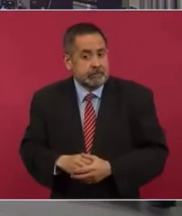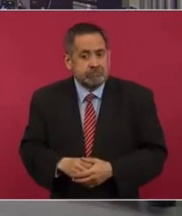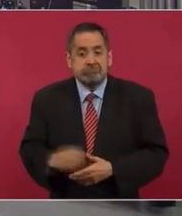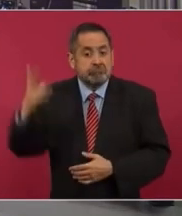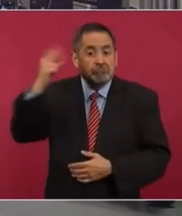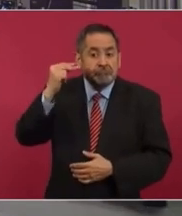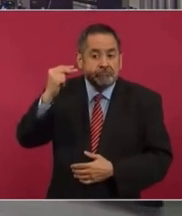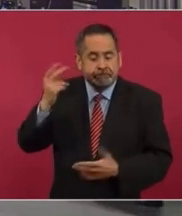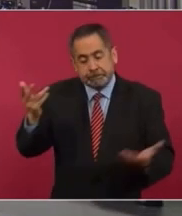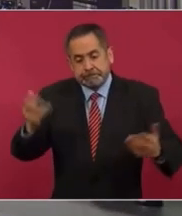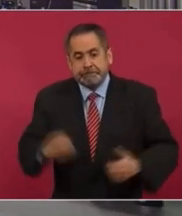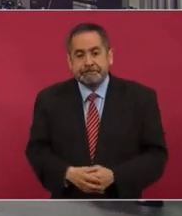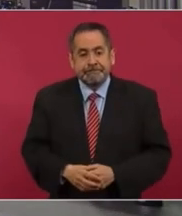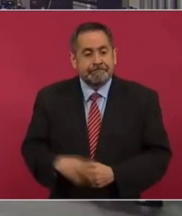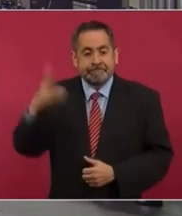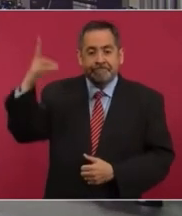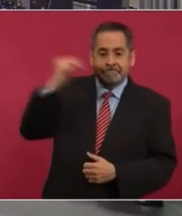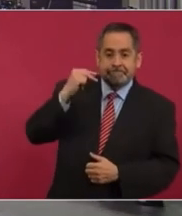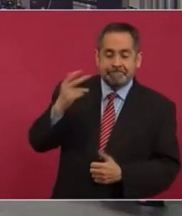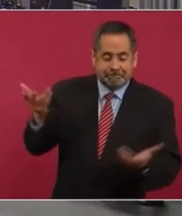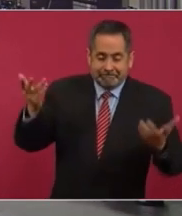no. No prosperó.